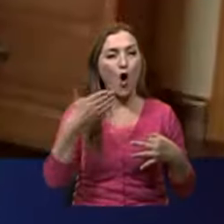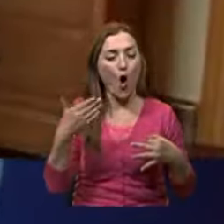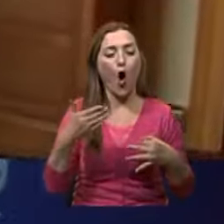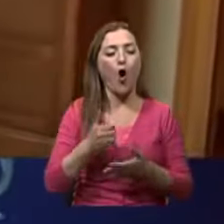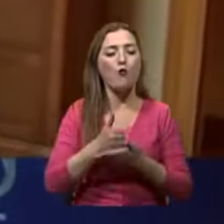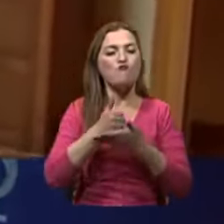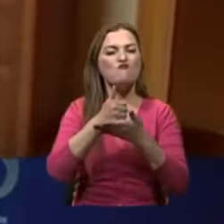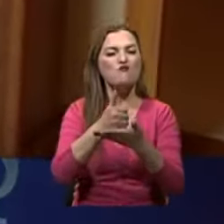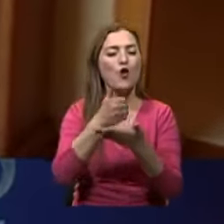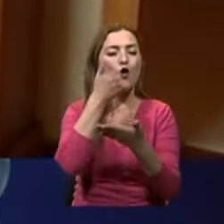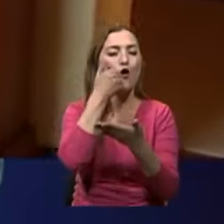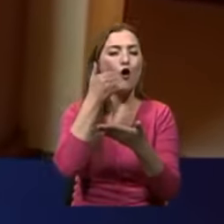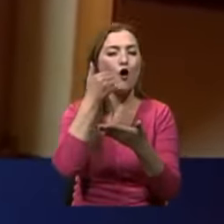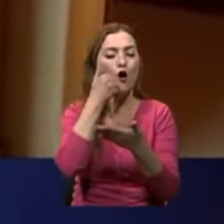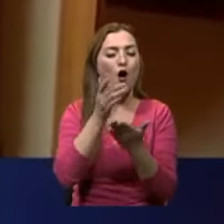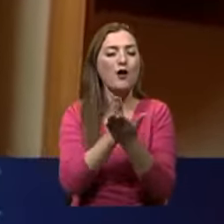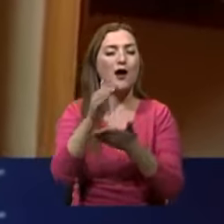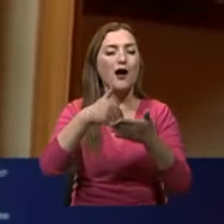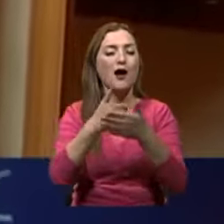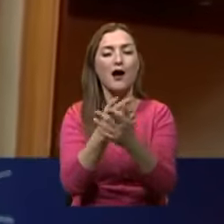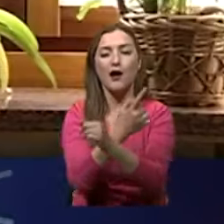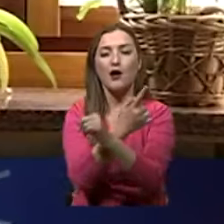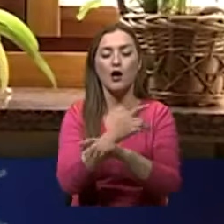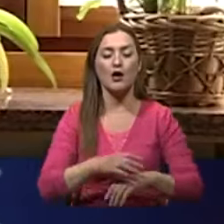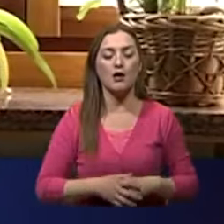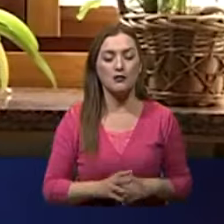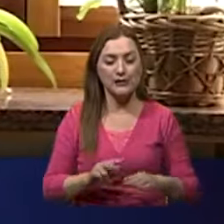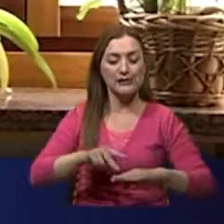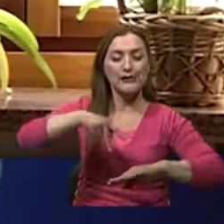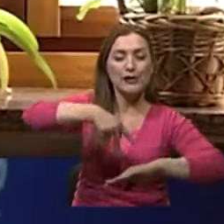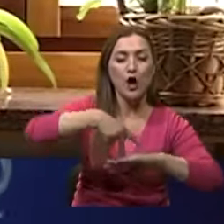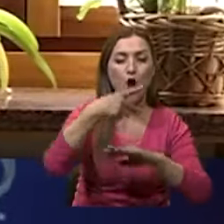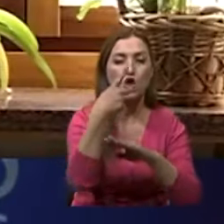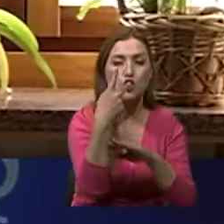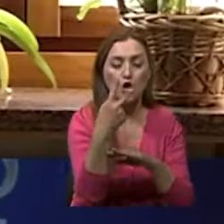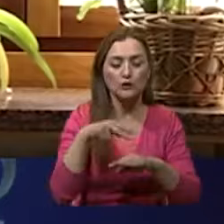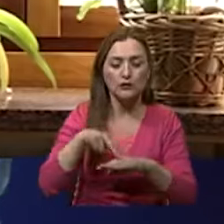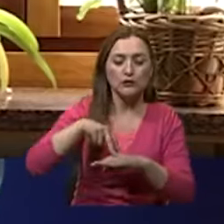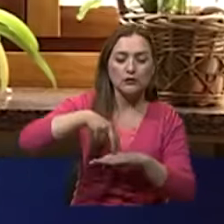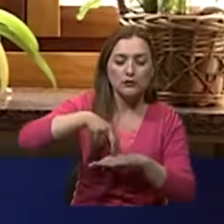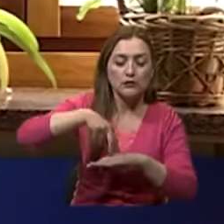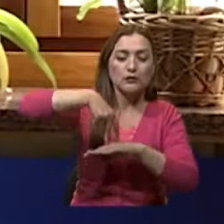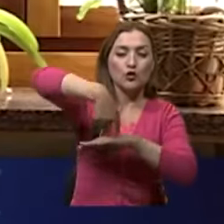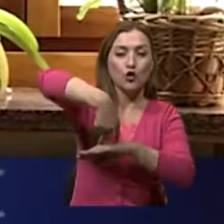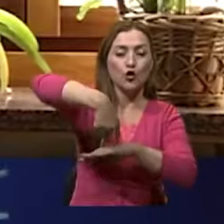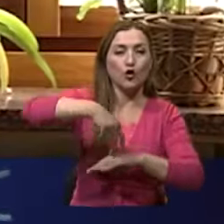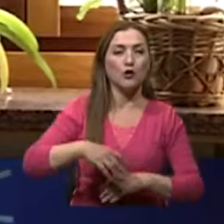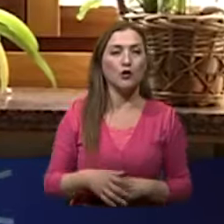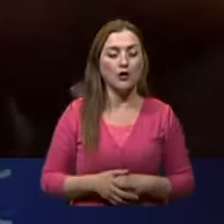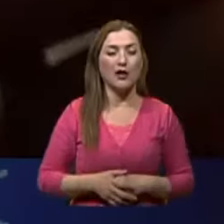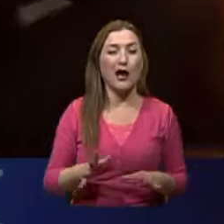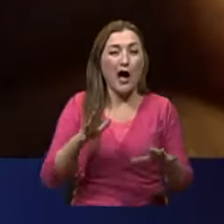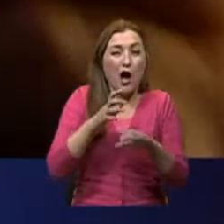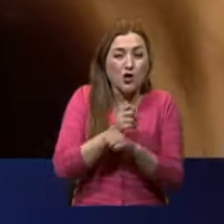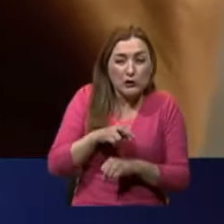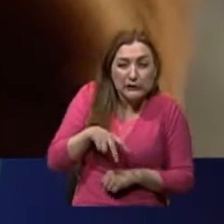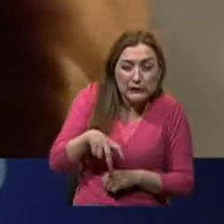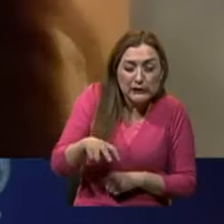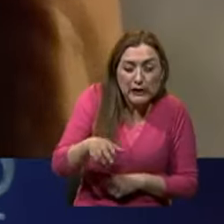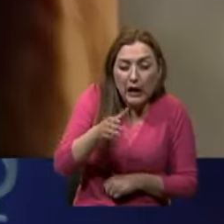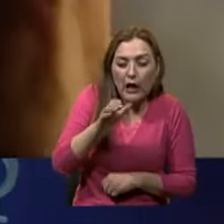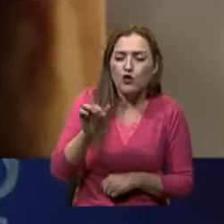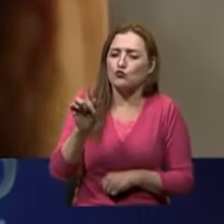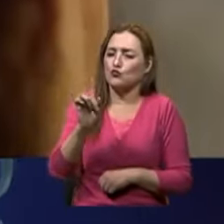hacerlo despacio en 2 tiempos. Evita tomar líquidos antes de ir a dormir. No deambules por la noche. Ante cualquier